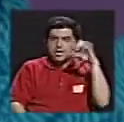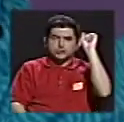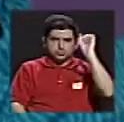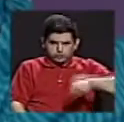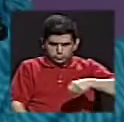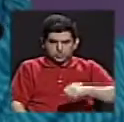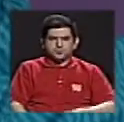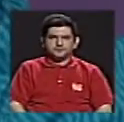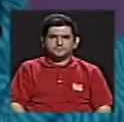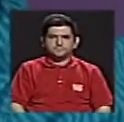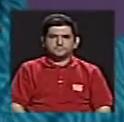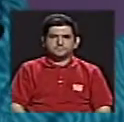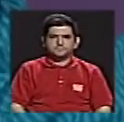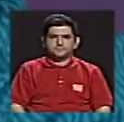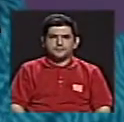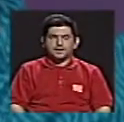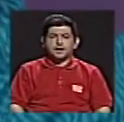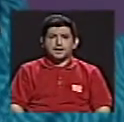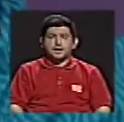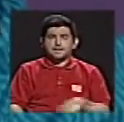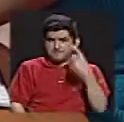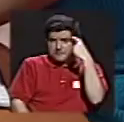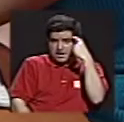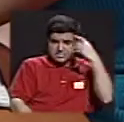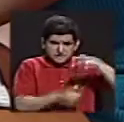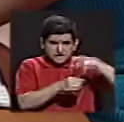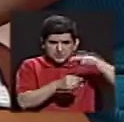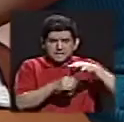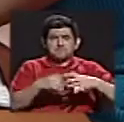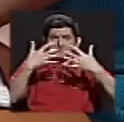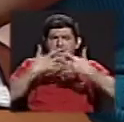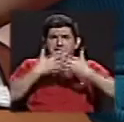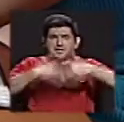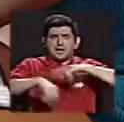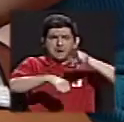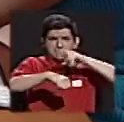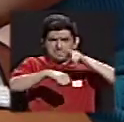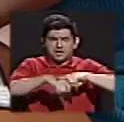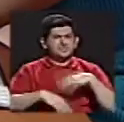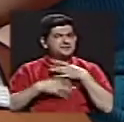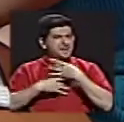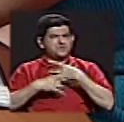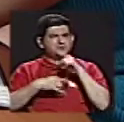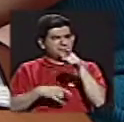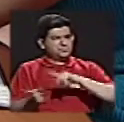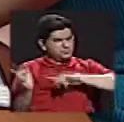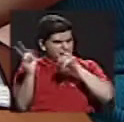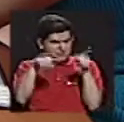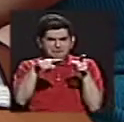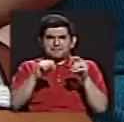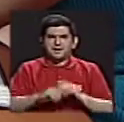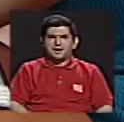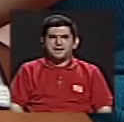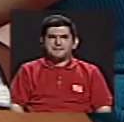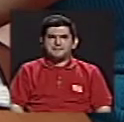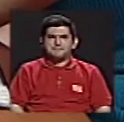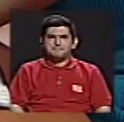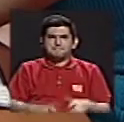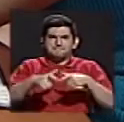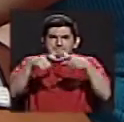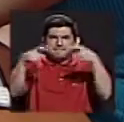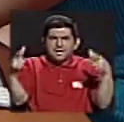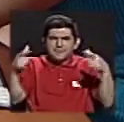en realidad, incluso en plantaciones de empresas convencionales, Curiosamente, vos llegas ahí y la mayor